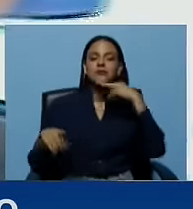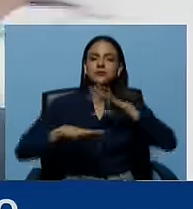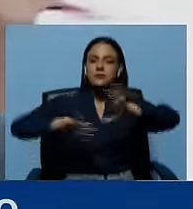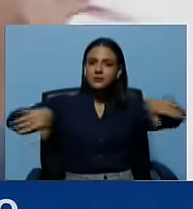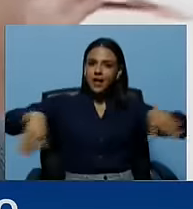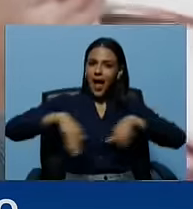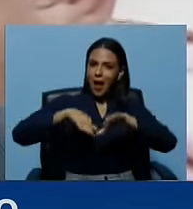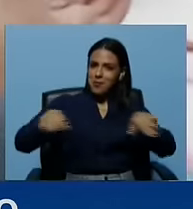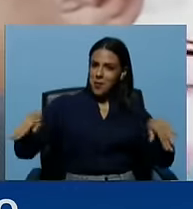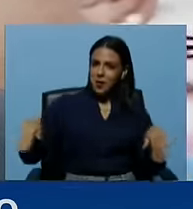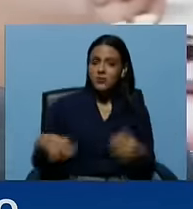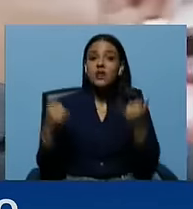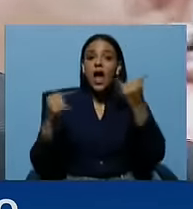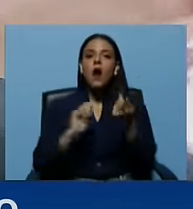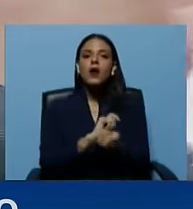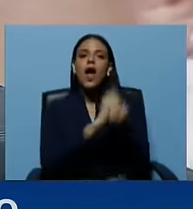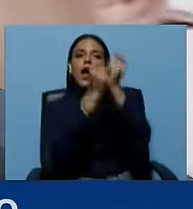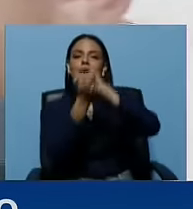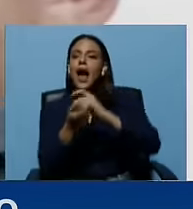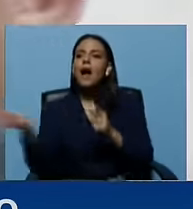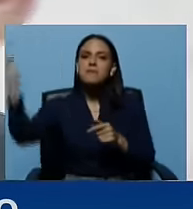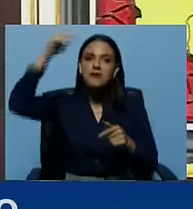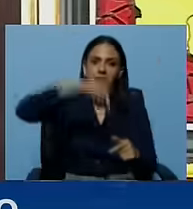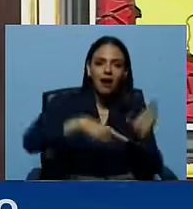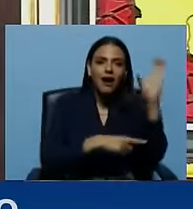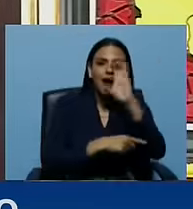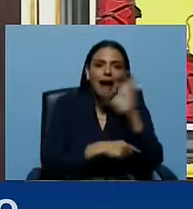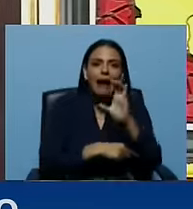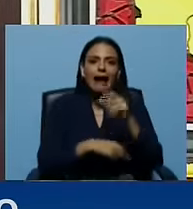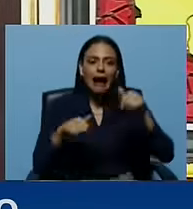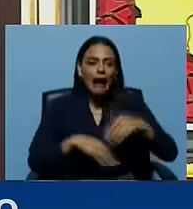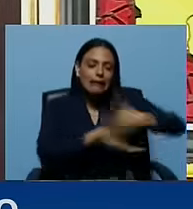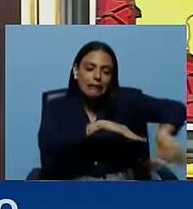Ahora está en despacho de calle. Allá tenía despacho de playa.